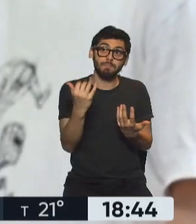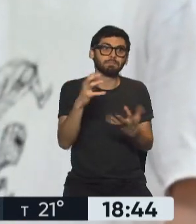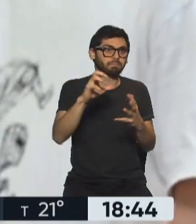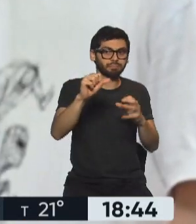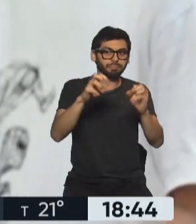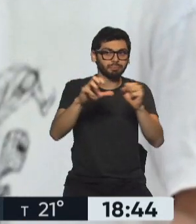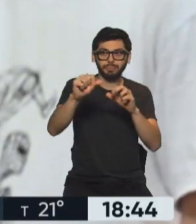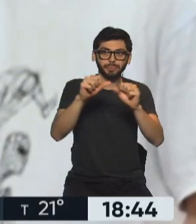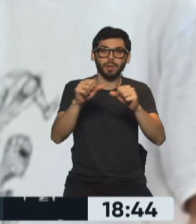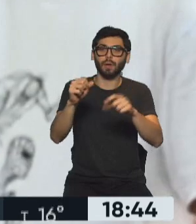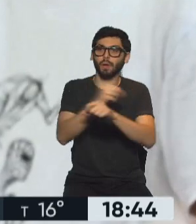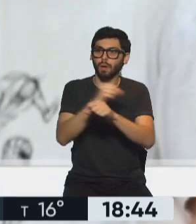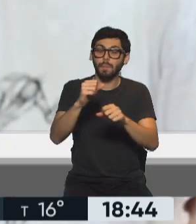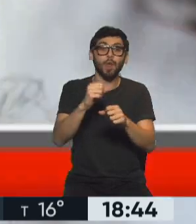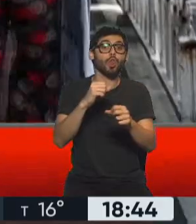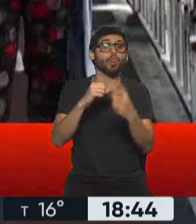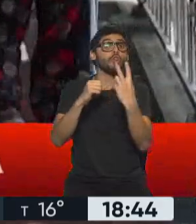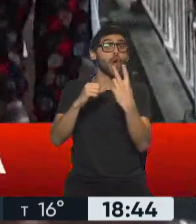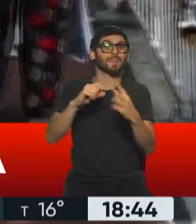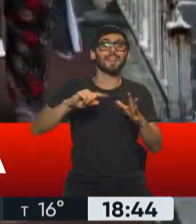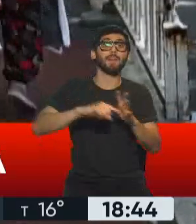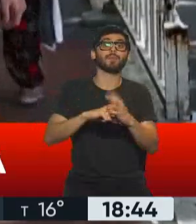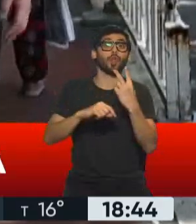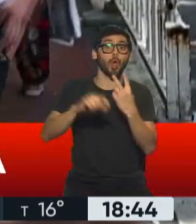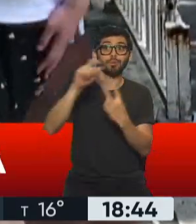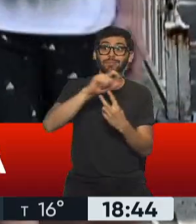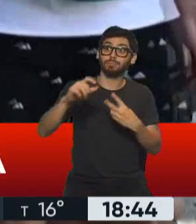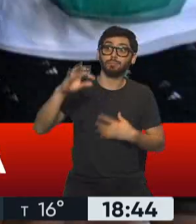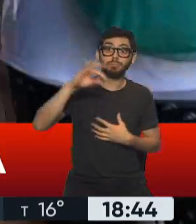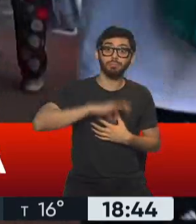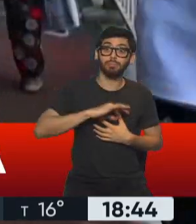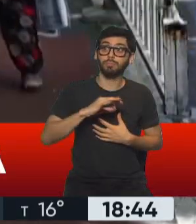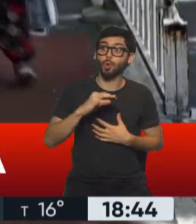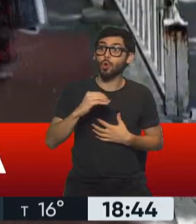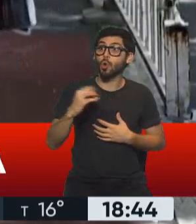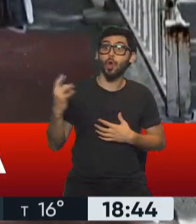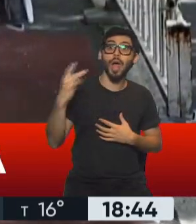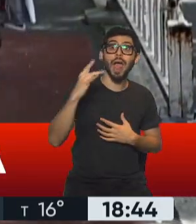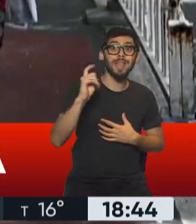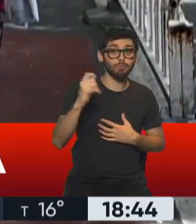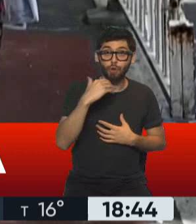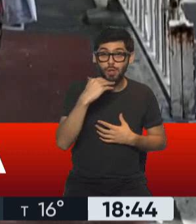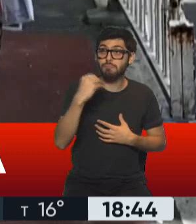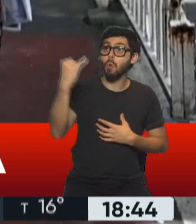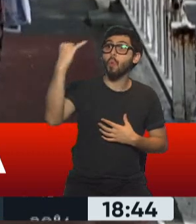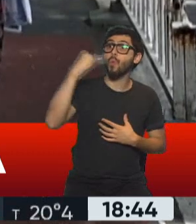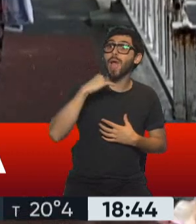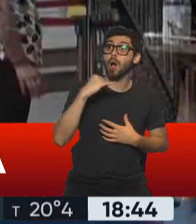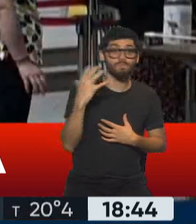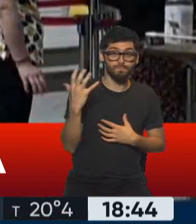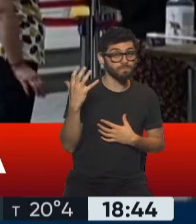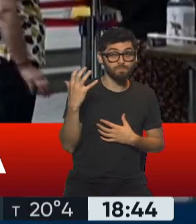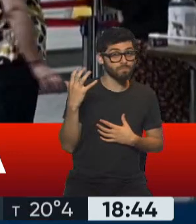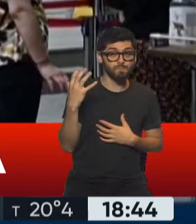que se confirmaron, incluso dos casos que contábamos en la Ciudad Autónoma de Buenos Aires que no tienen nexo con alguna persona que haya viajado al exterior. Lo que se investiga es si